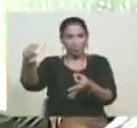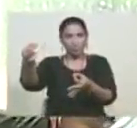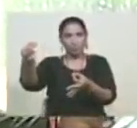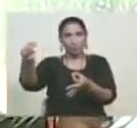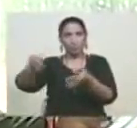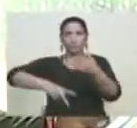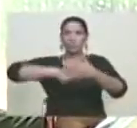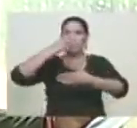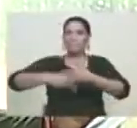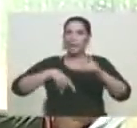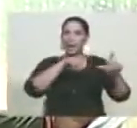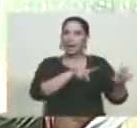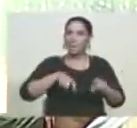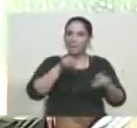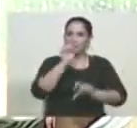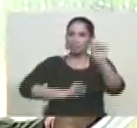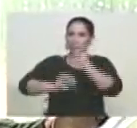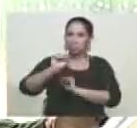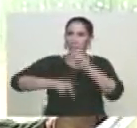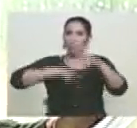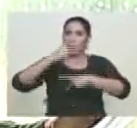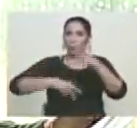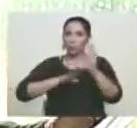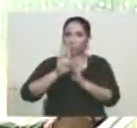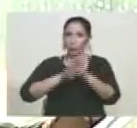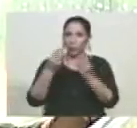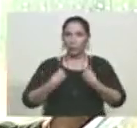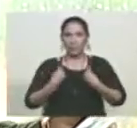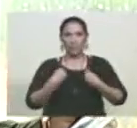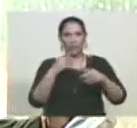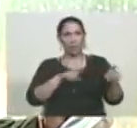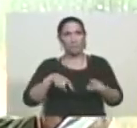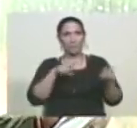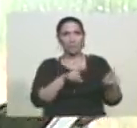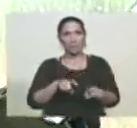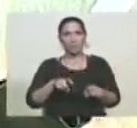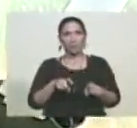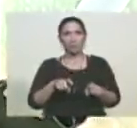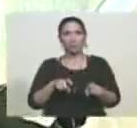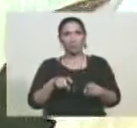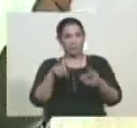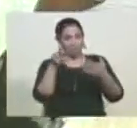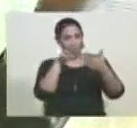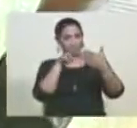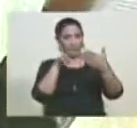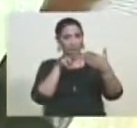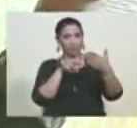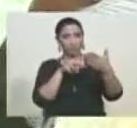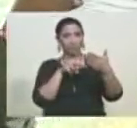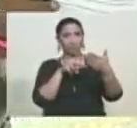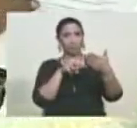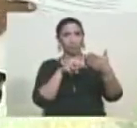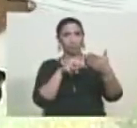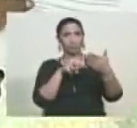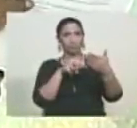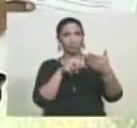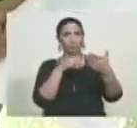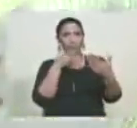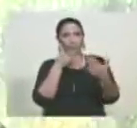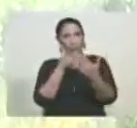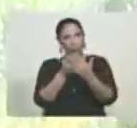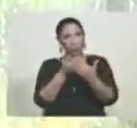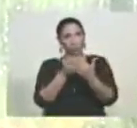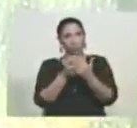un plan campesino para la defensa de la producción y la vida campesina. Te voy a leer estas